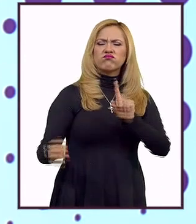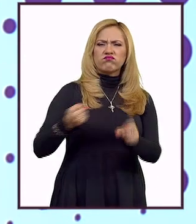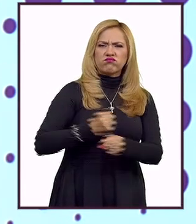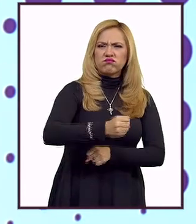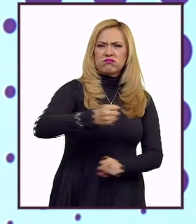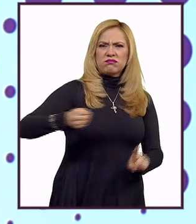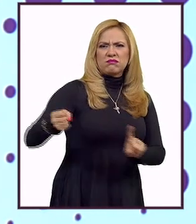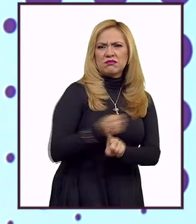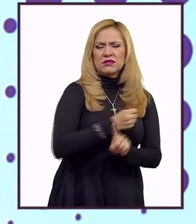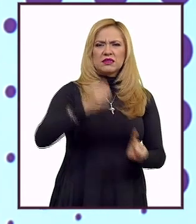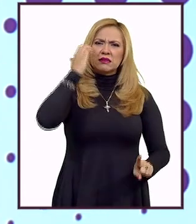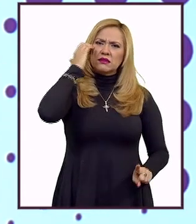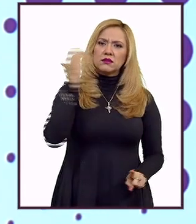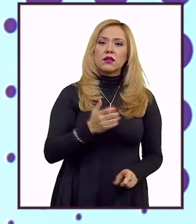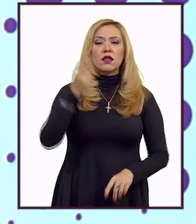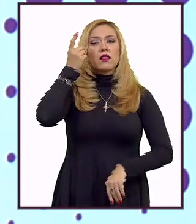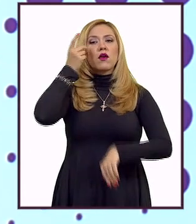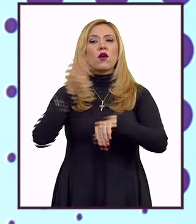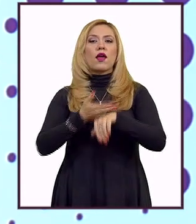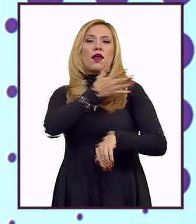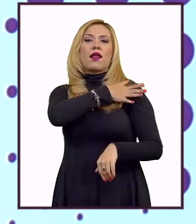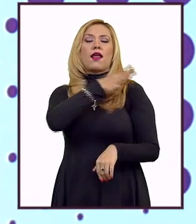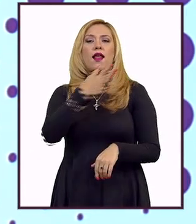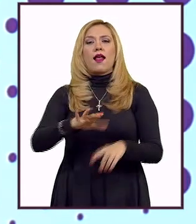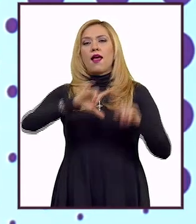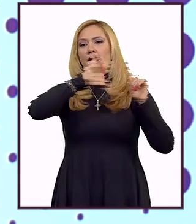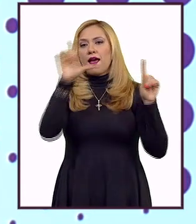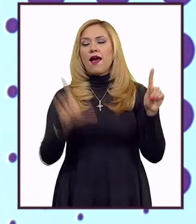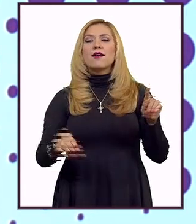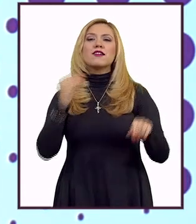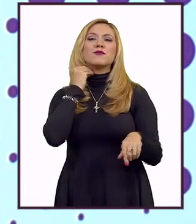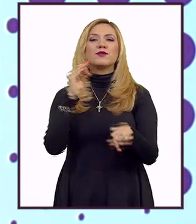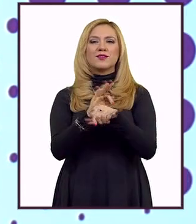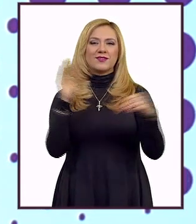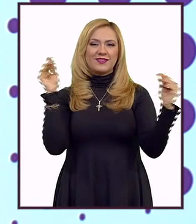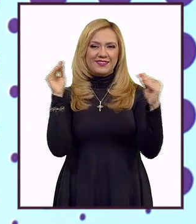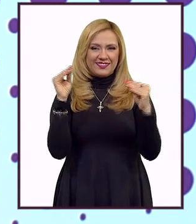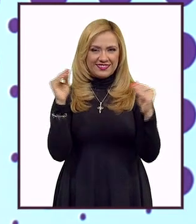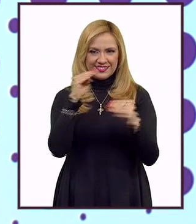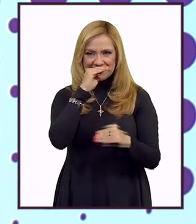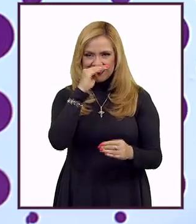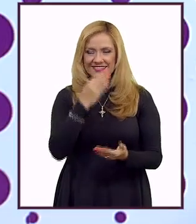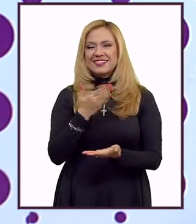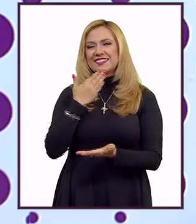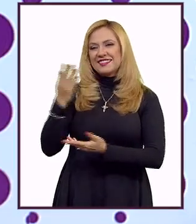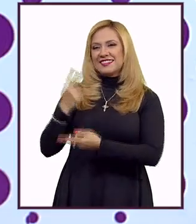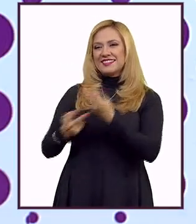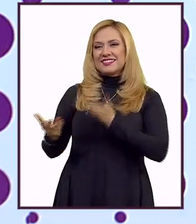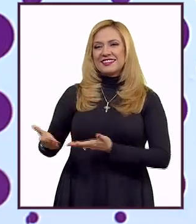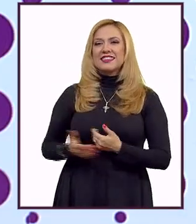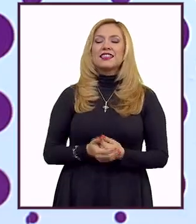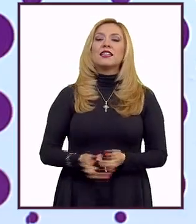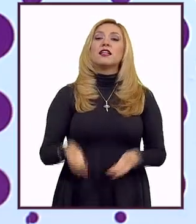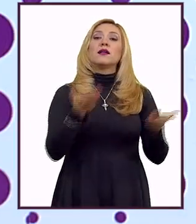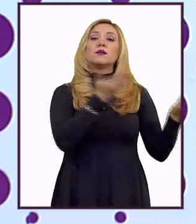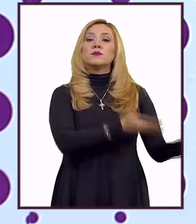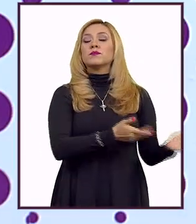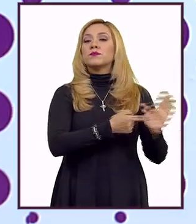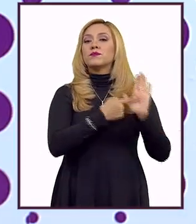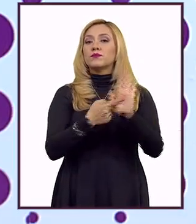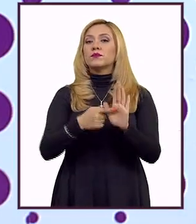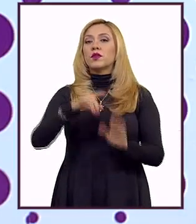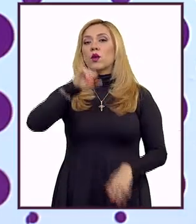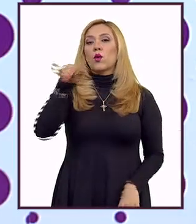e inhumanos de la Dirección General del Instituto Federal de Defensoría Pública. Bienvenido, Salvador. Asimismo, presento a Juan